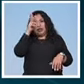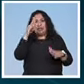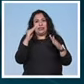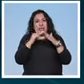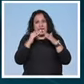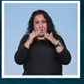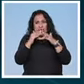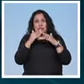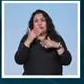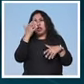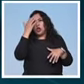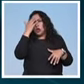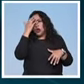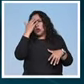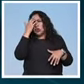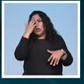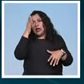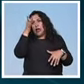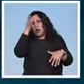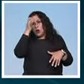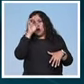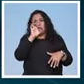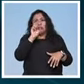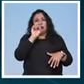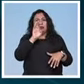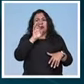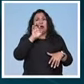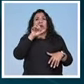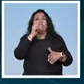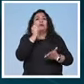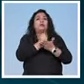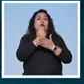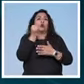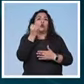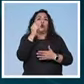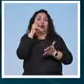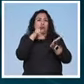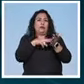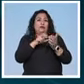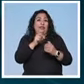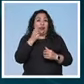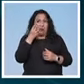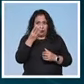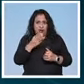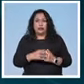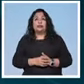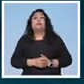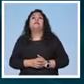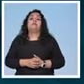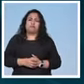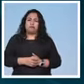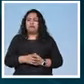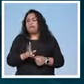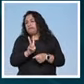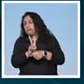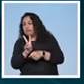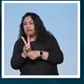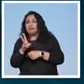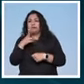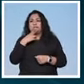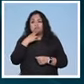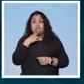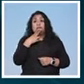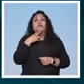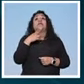doméstica, conocido como Convenio de Estambul, ratificado en junio de 2023. Y para monitorear su